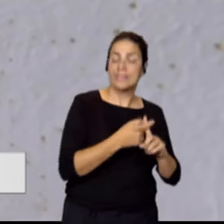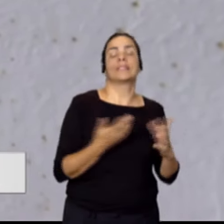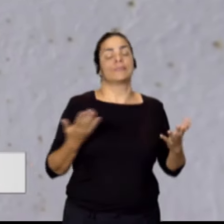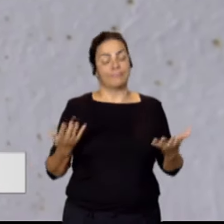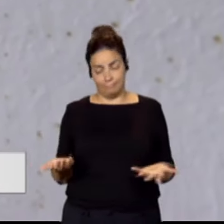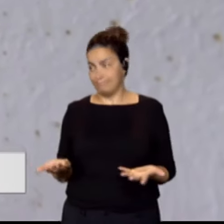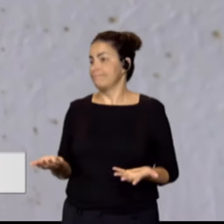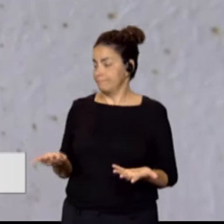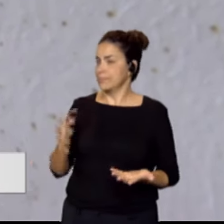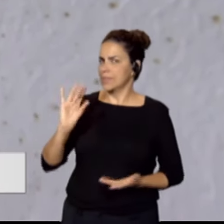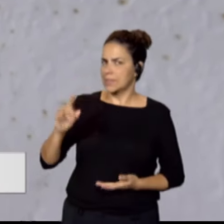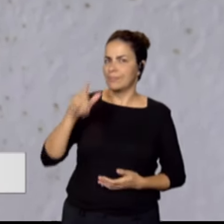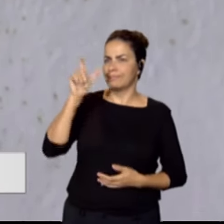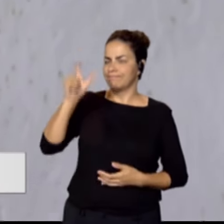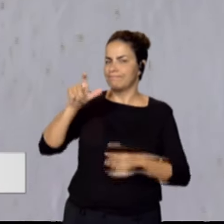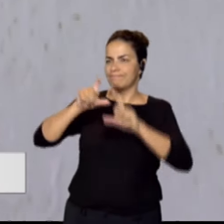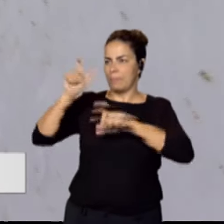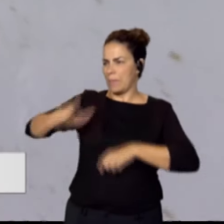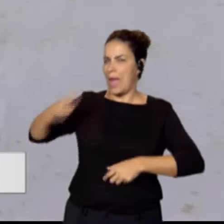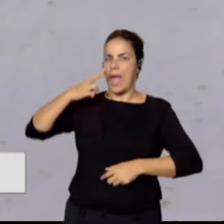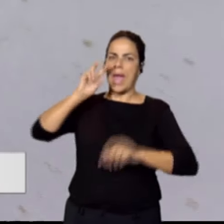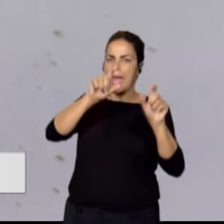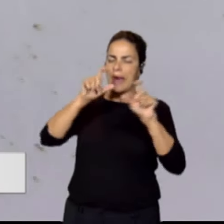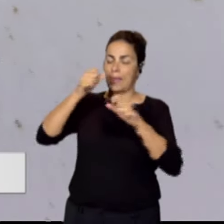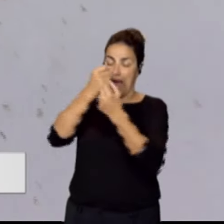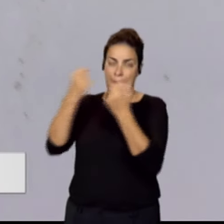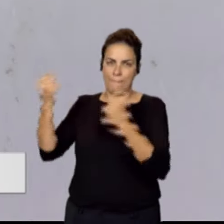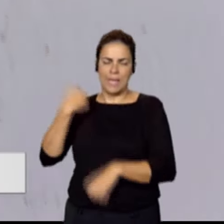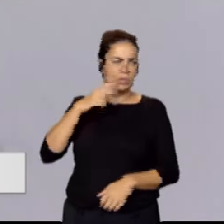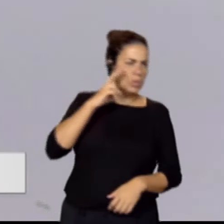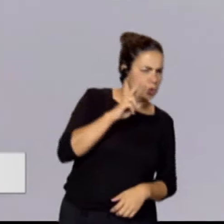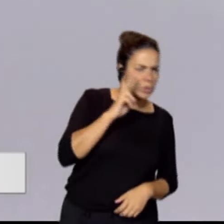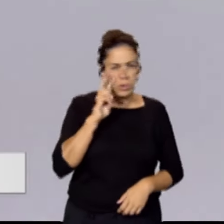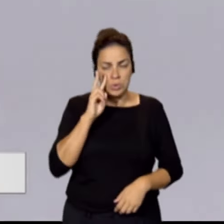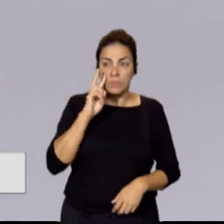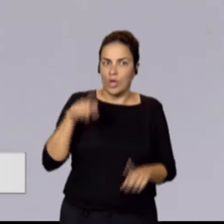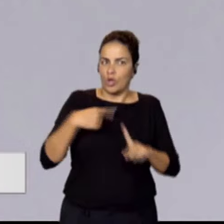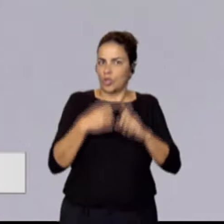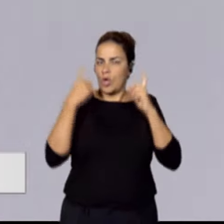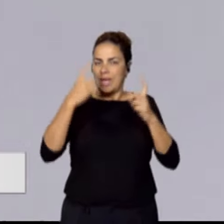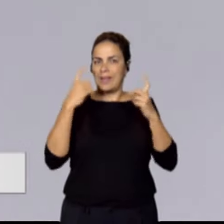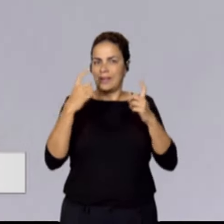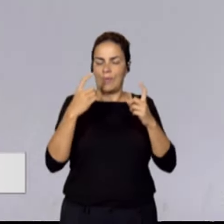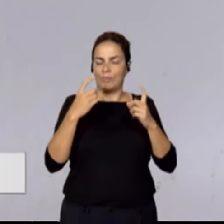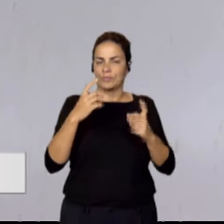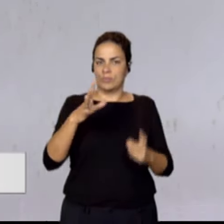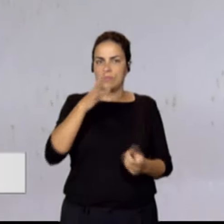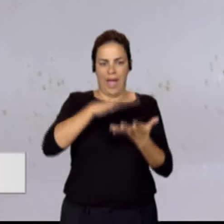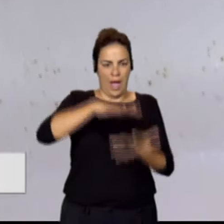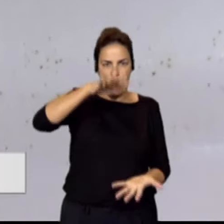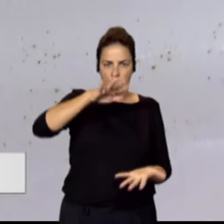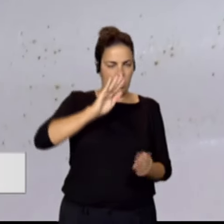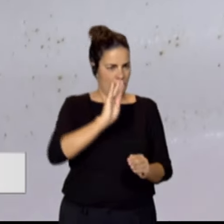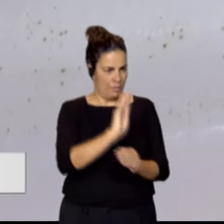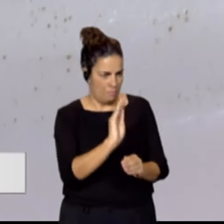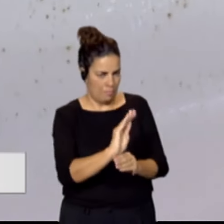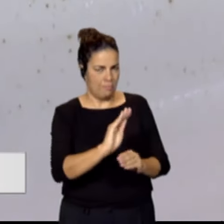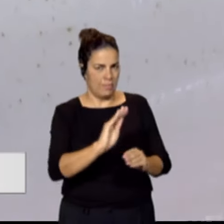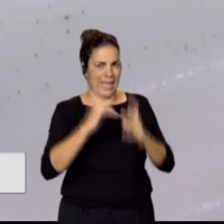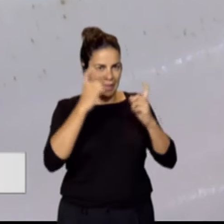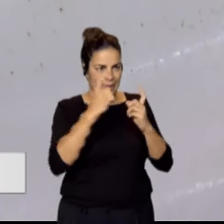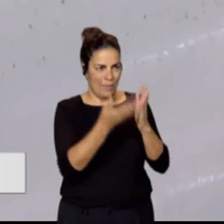opiniones de diferentes expertos de hecho probamos a intentar quitarla sin vaciarla y sin hacer esa mejor de revestimiento pero eh nos comunican que no que Efectivamente